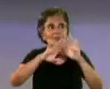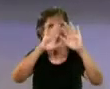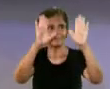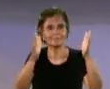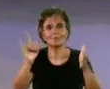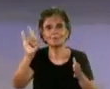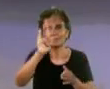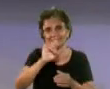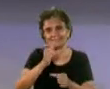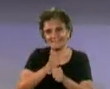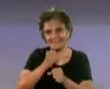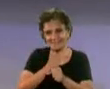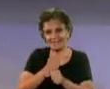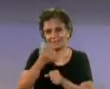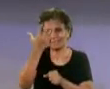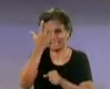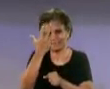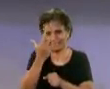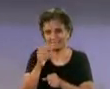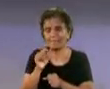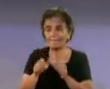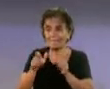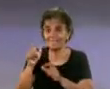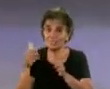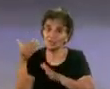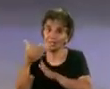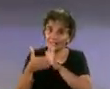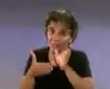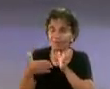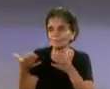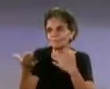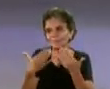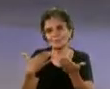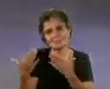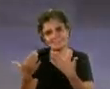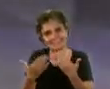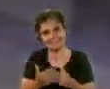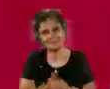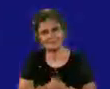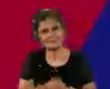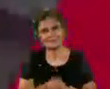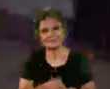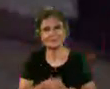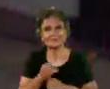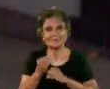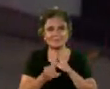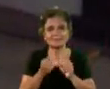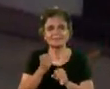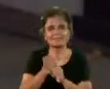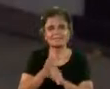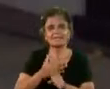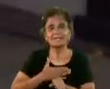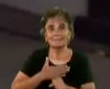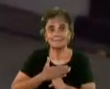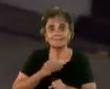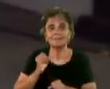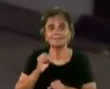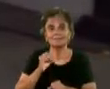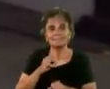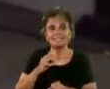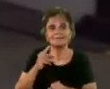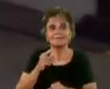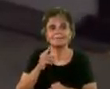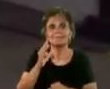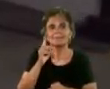nosotros dialogamos con emprendedores y productores que asistieron a esta reunión. Mi emprendimiento se llama Kio,